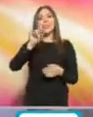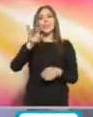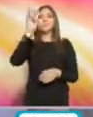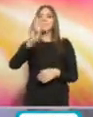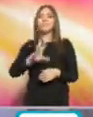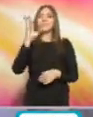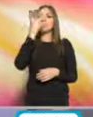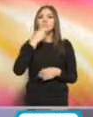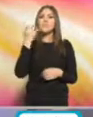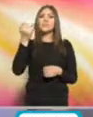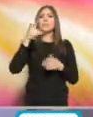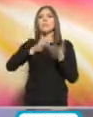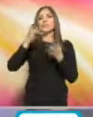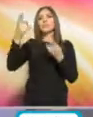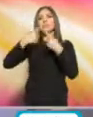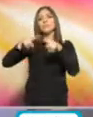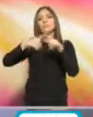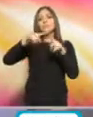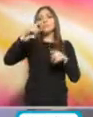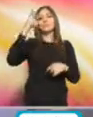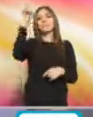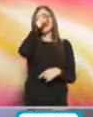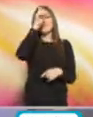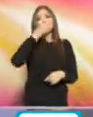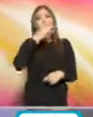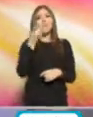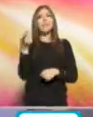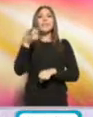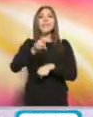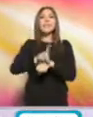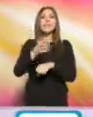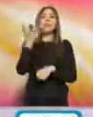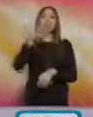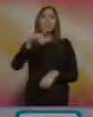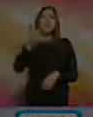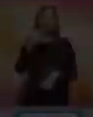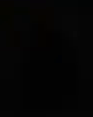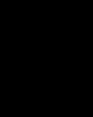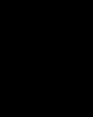planes. Grandes recomendaciones, de verdad, para pasar un 10 de mayo diferente a todos los que ya hemos vivido.